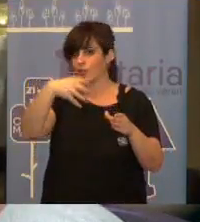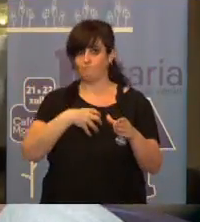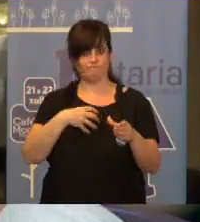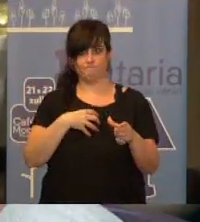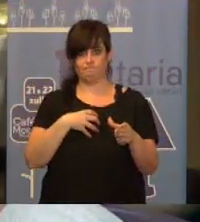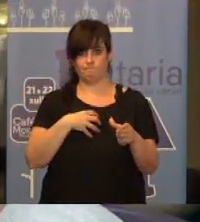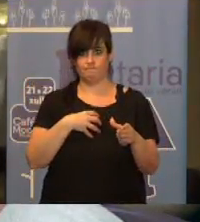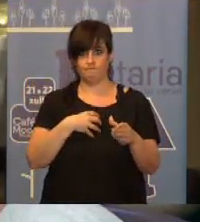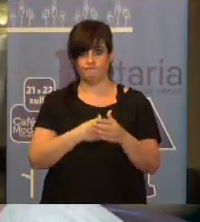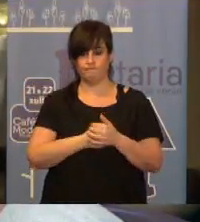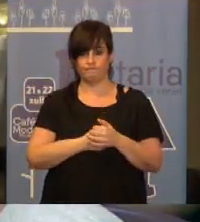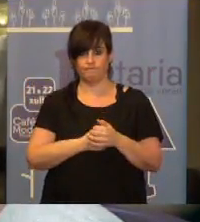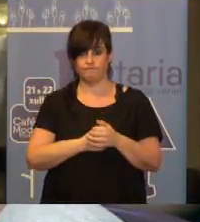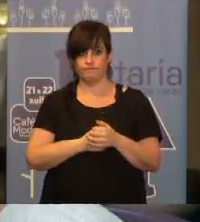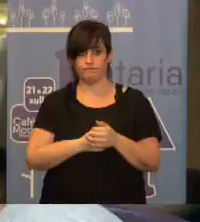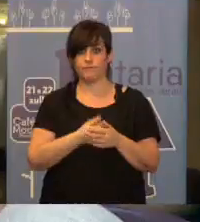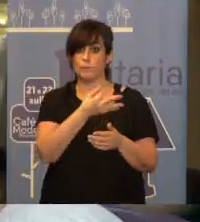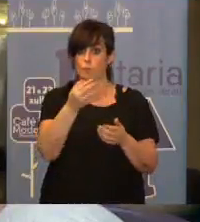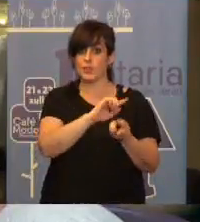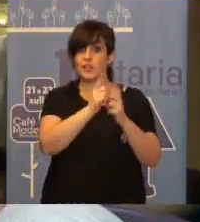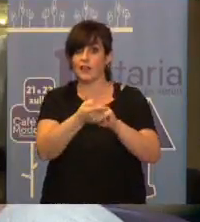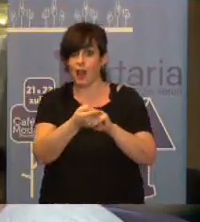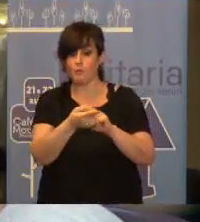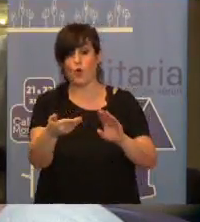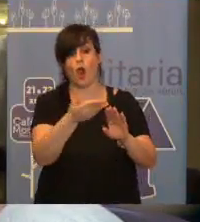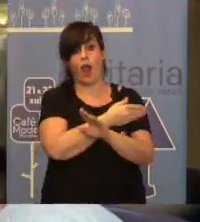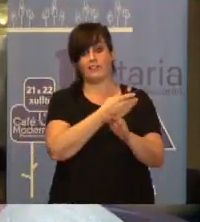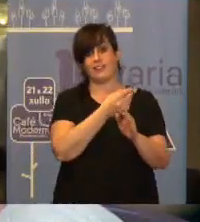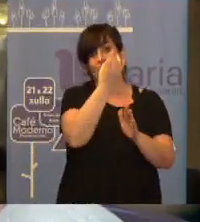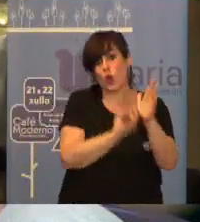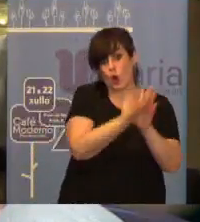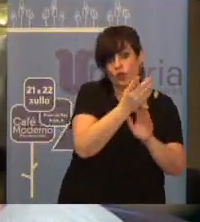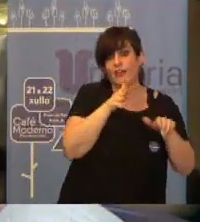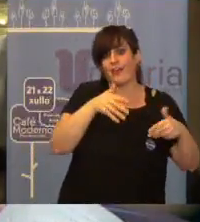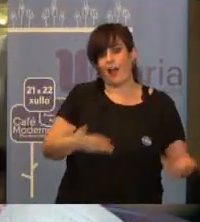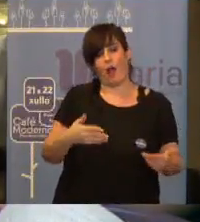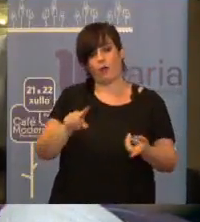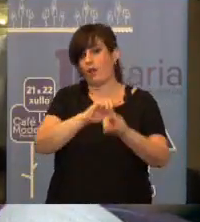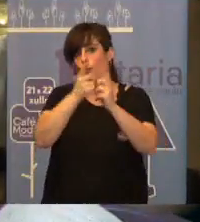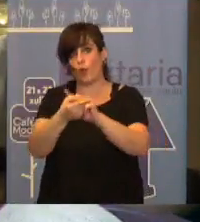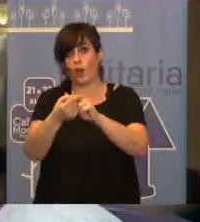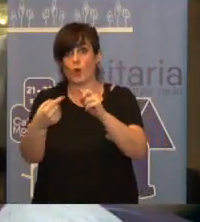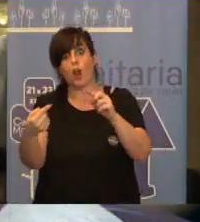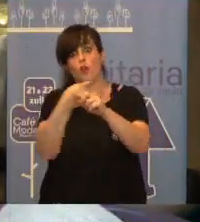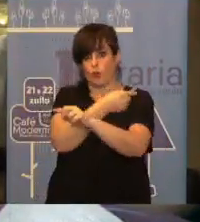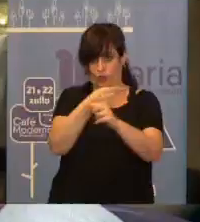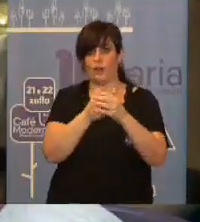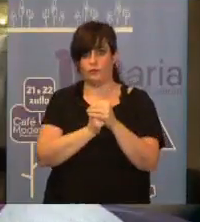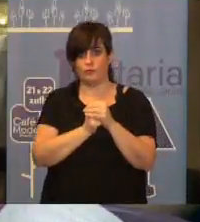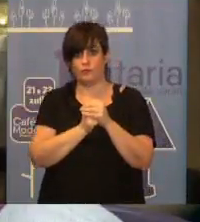un cambio ontolóxico, non? Antes era un cambio epistemolóxico, era un cambio ontolóxico. E temos, por terceiro, unha crisis